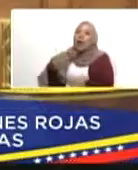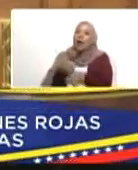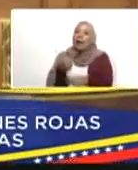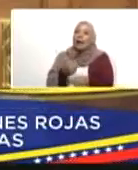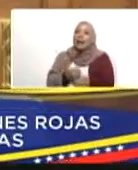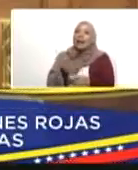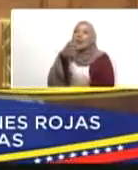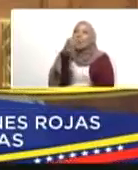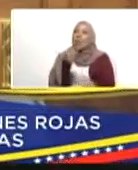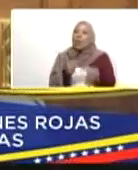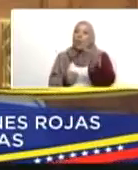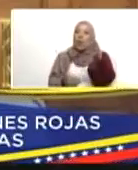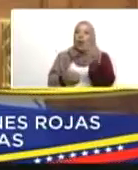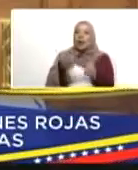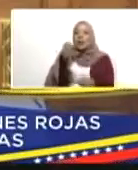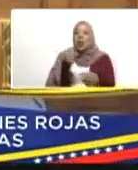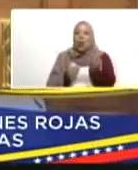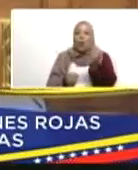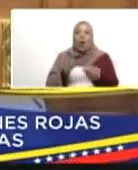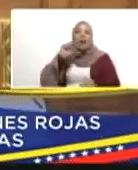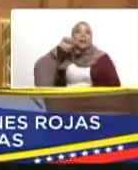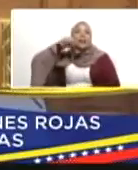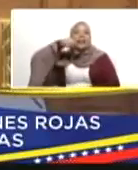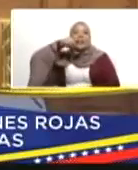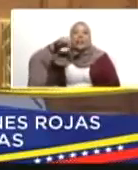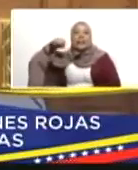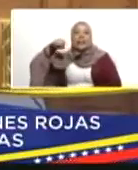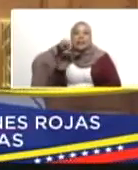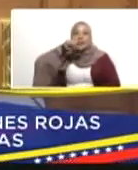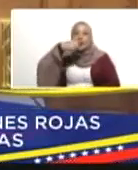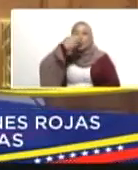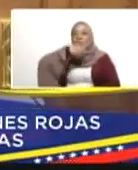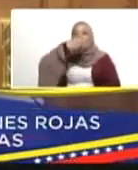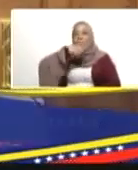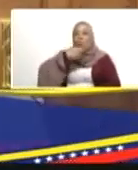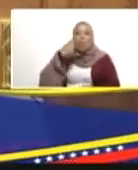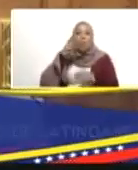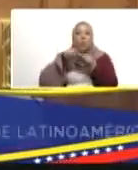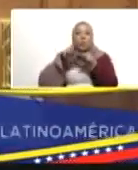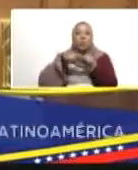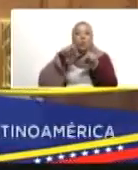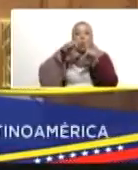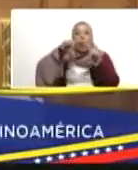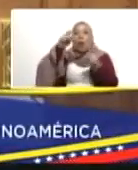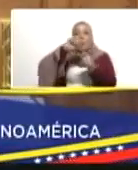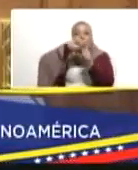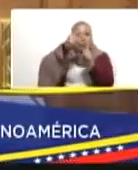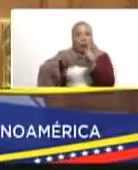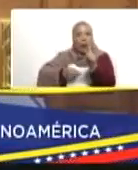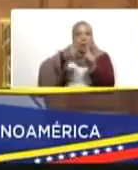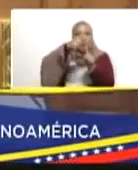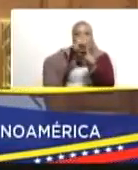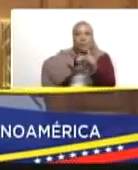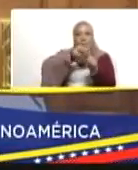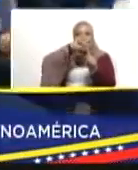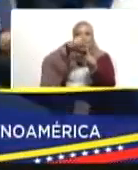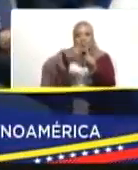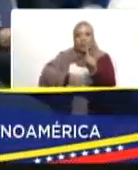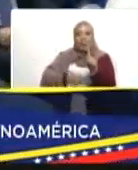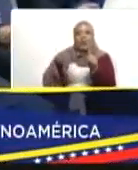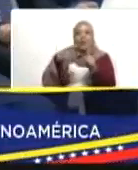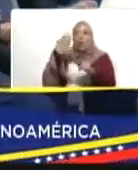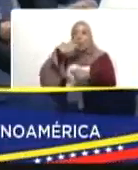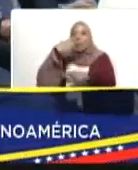completa zanahoria pimentón ahuyama cambur piña lechosa guayaba